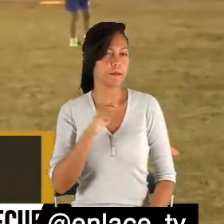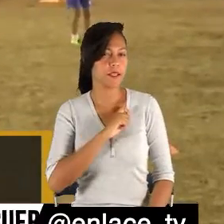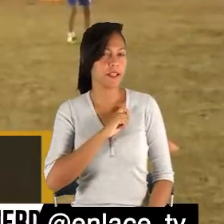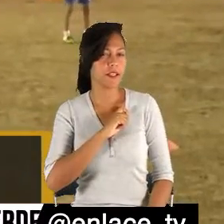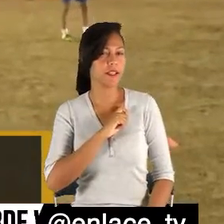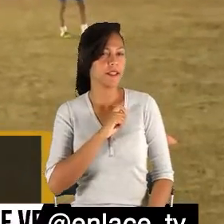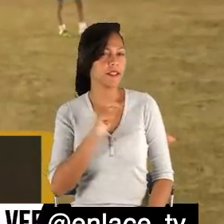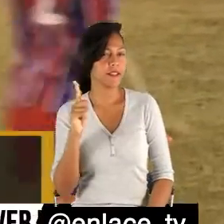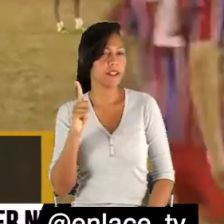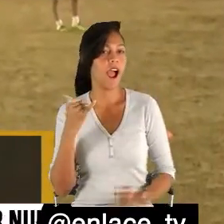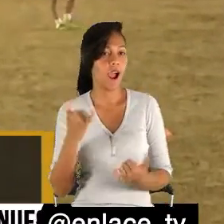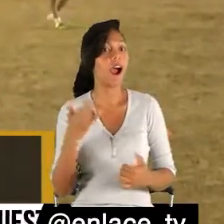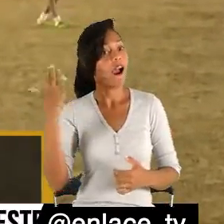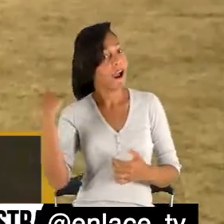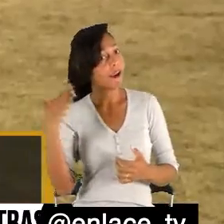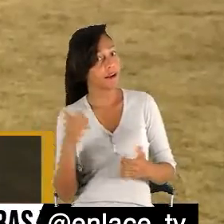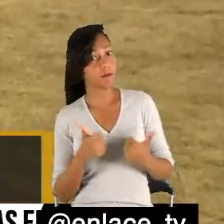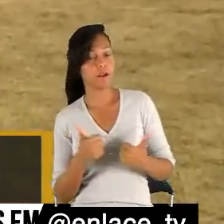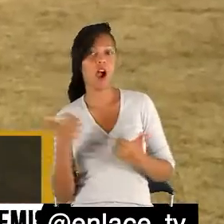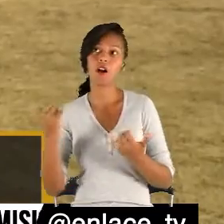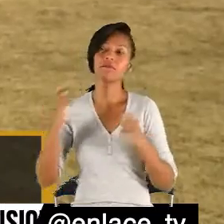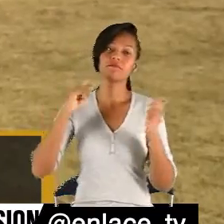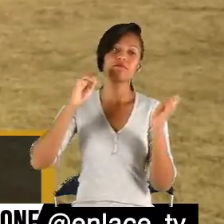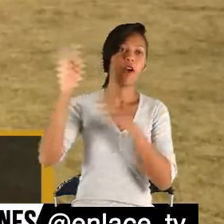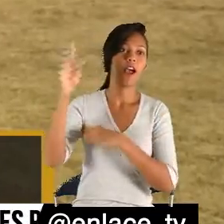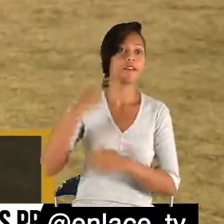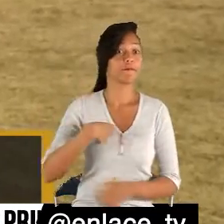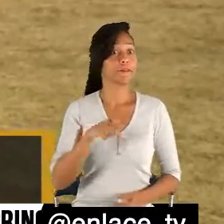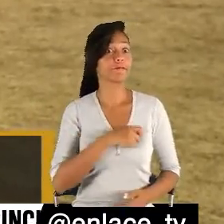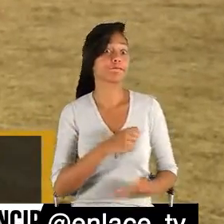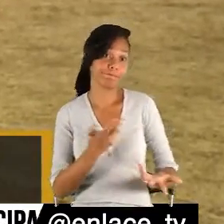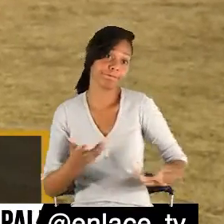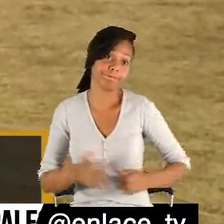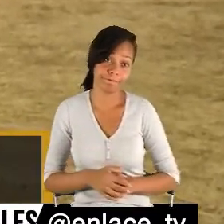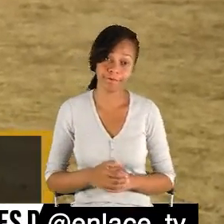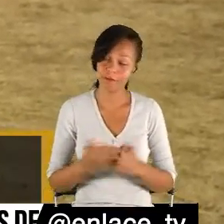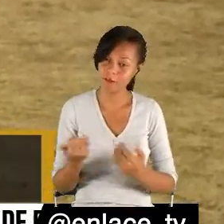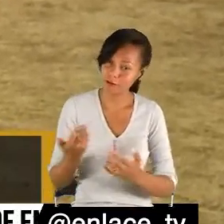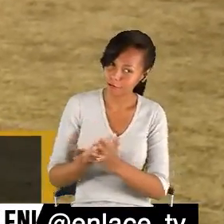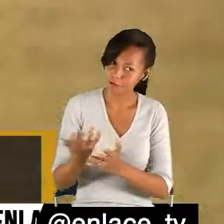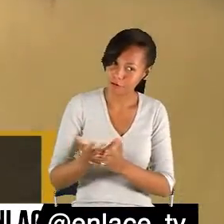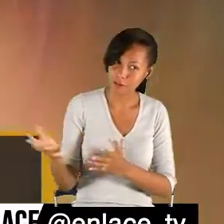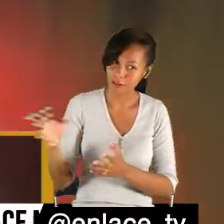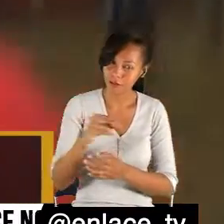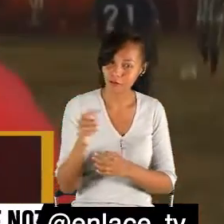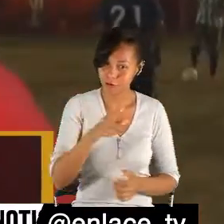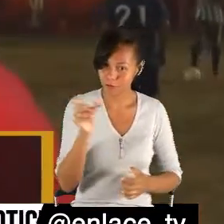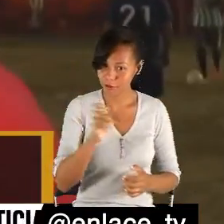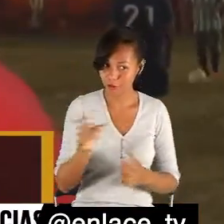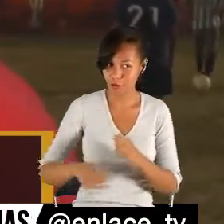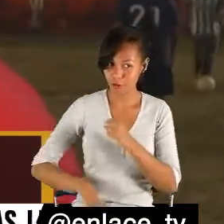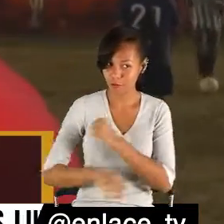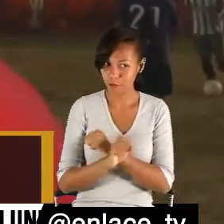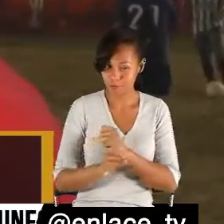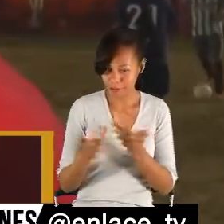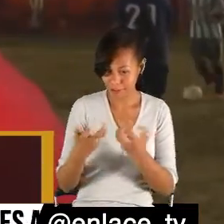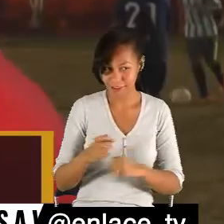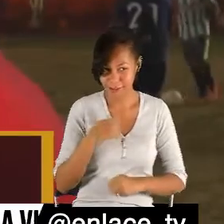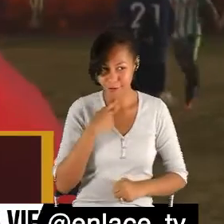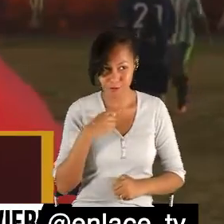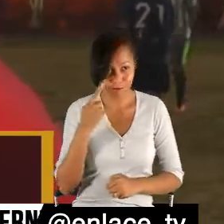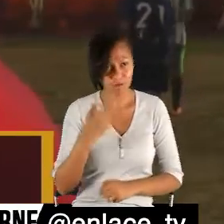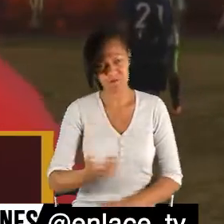a su amplia experiencia estrada puede ofrecer un buen consejo a los futbolistas en formación lo recomendado es tener